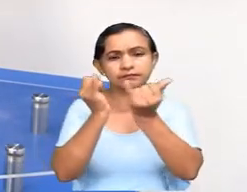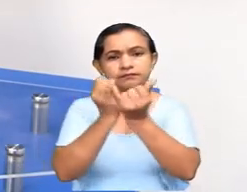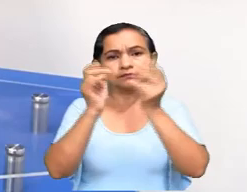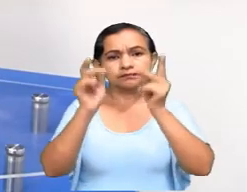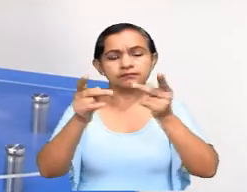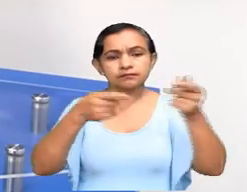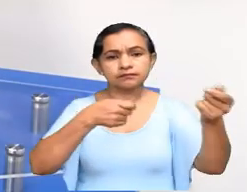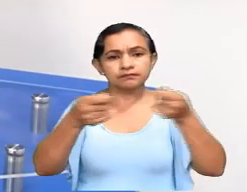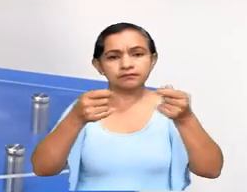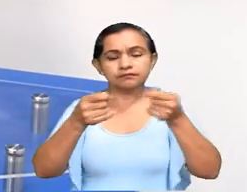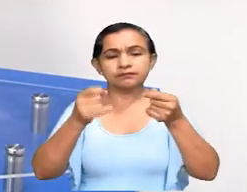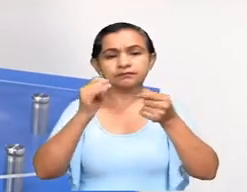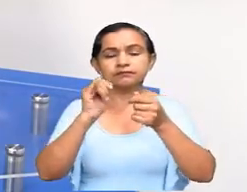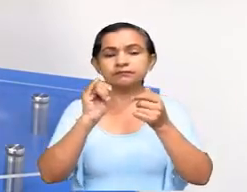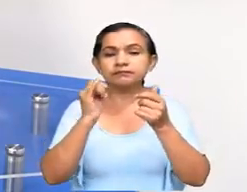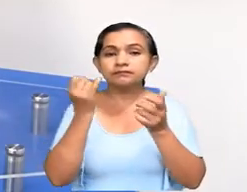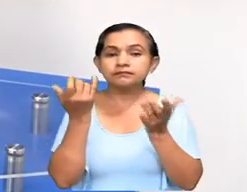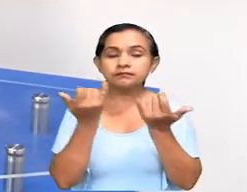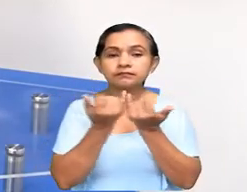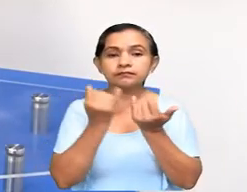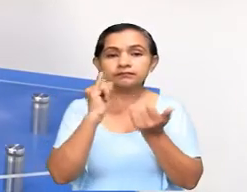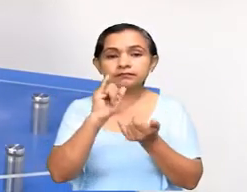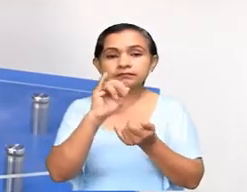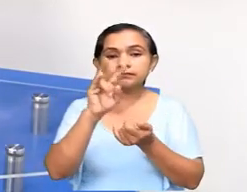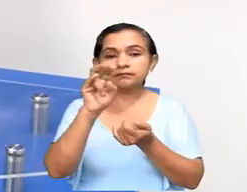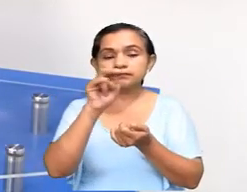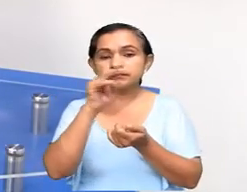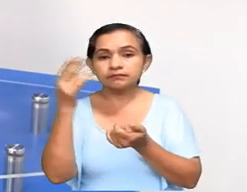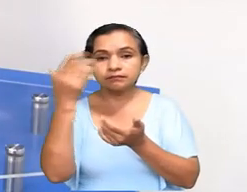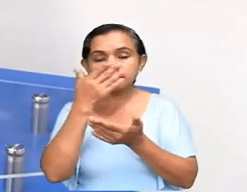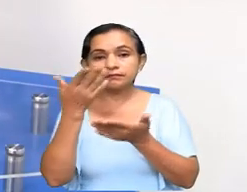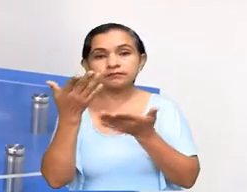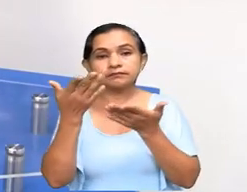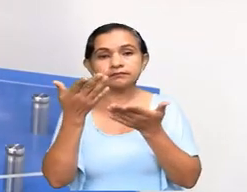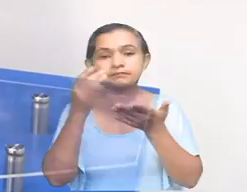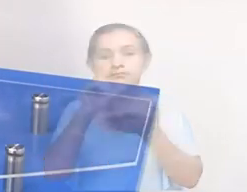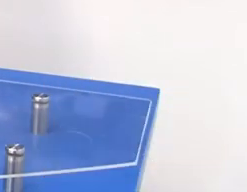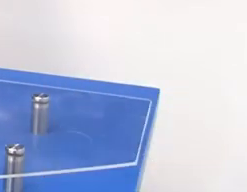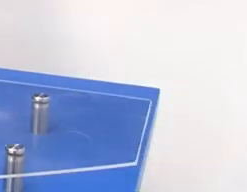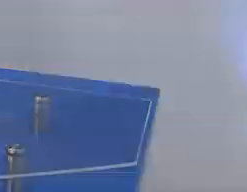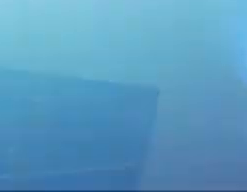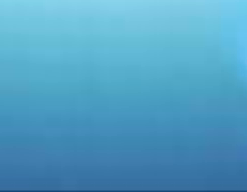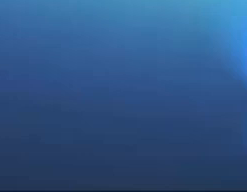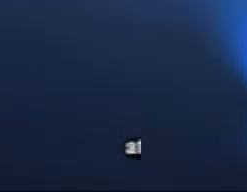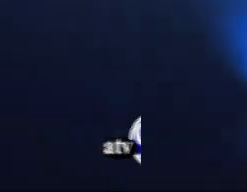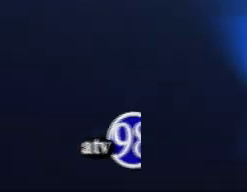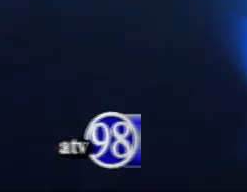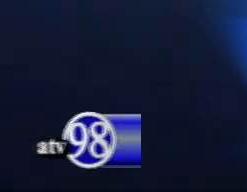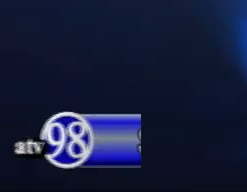comerciantes del mercado Iván Montenegro. Más detalles en el reporte de Lisa Escoto.